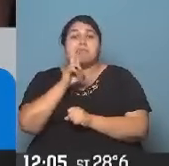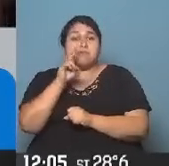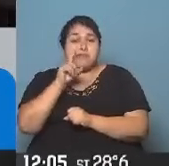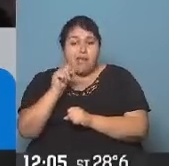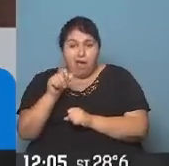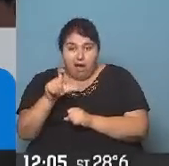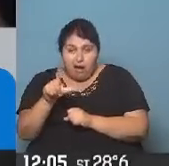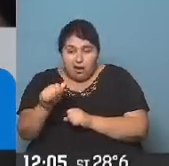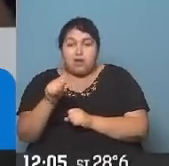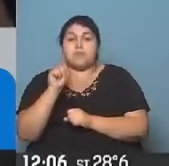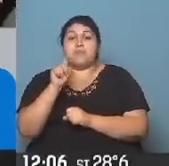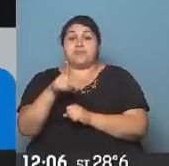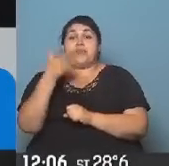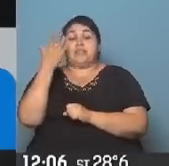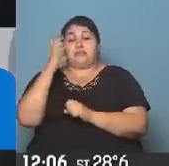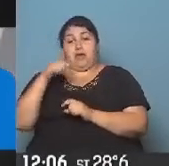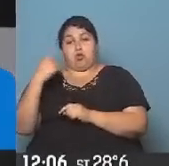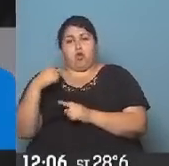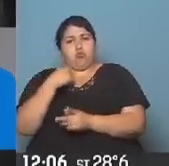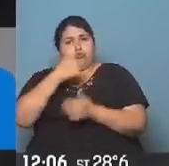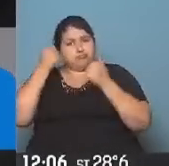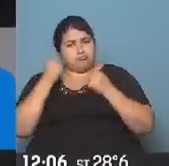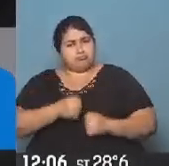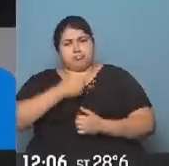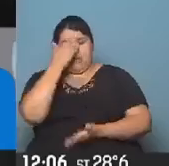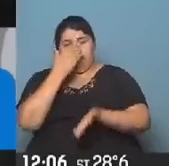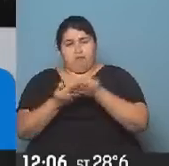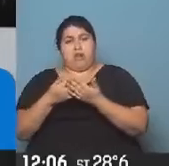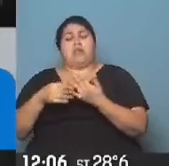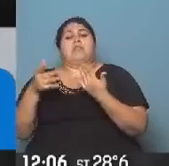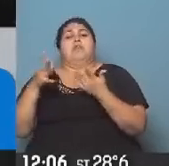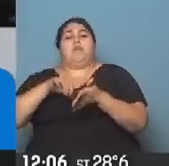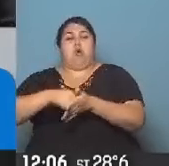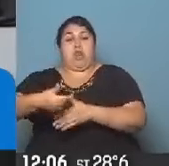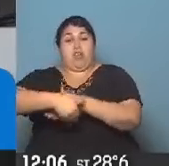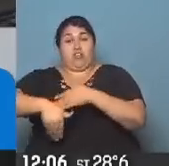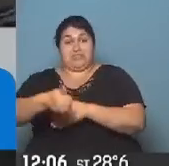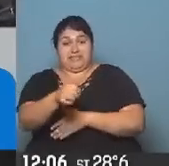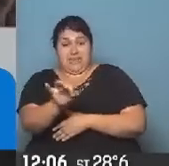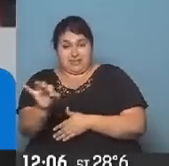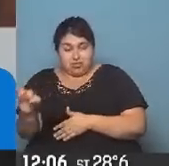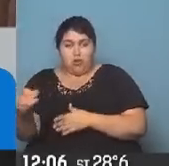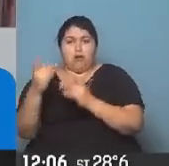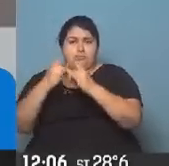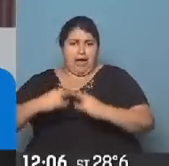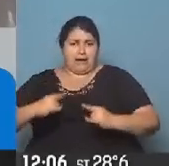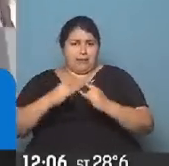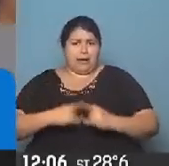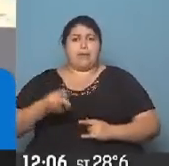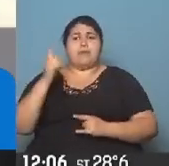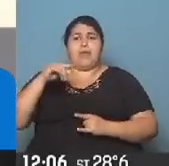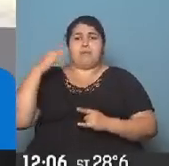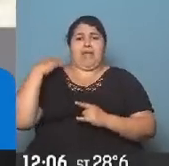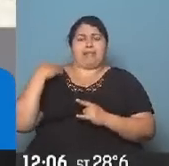los adherentes a la lista Granate Morada están apostados aquí, frente a la sede sindical de Moreno al 600, han instalado carpas, detrás de ellos